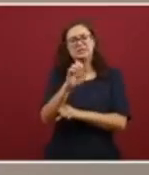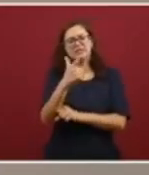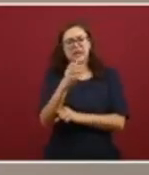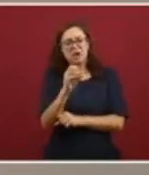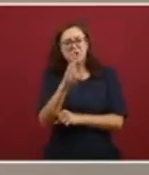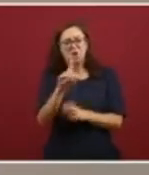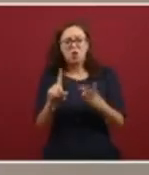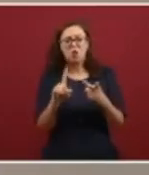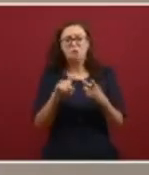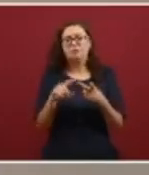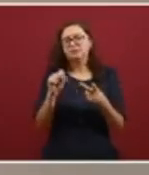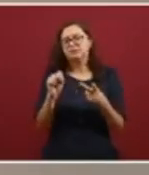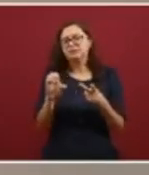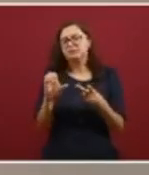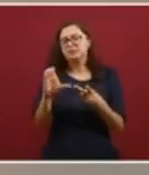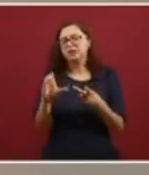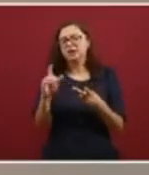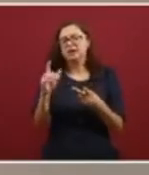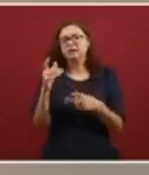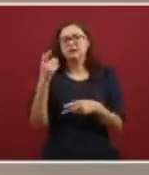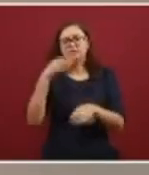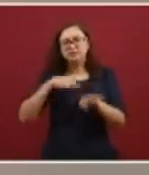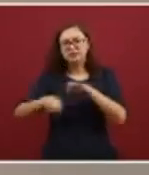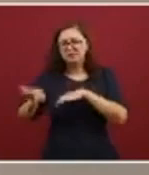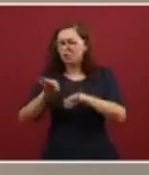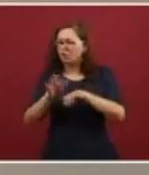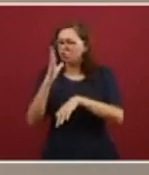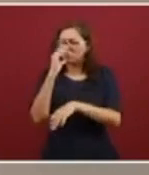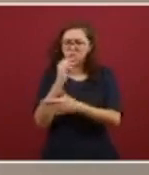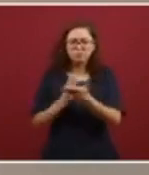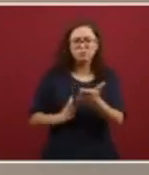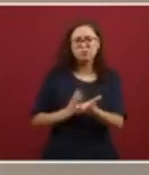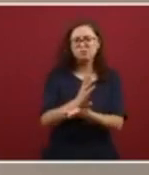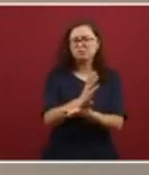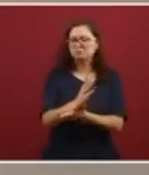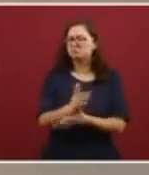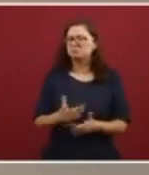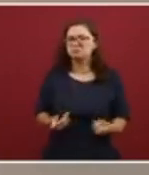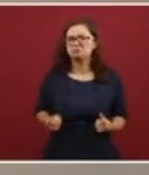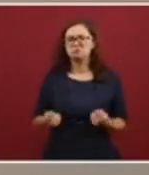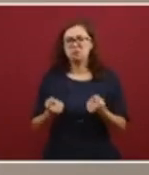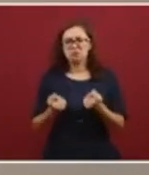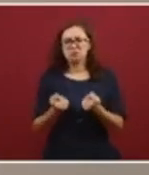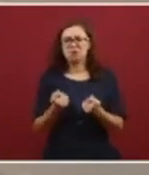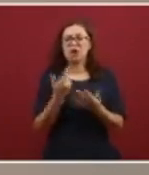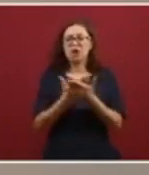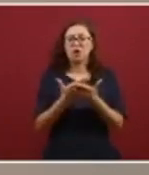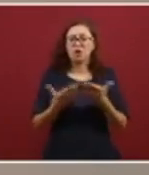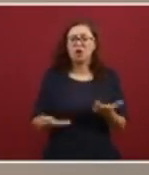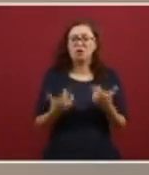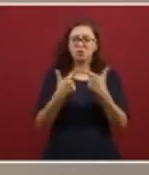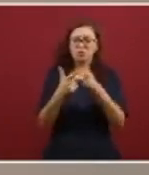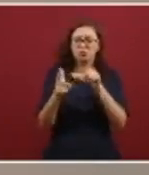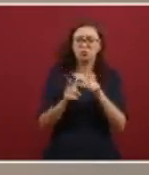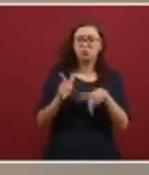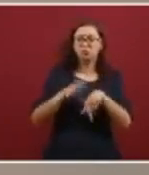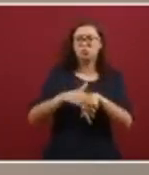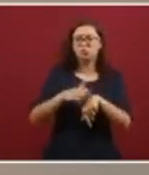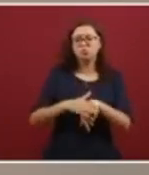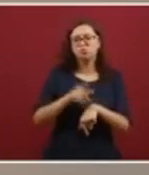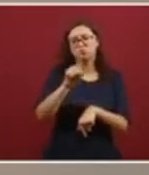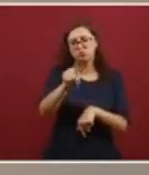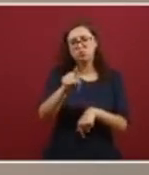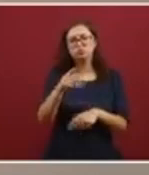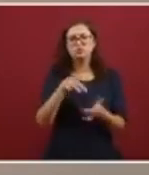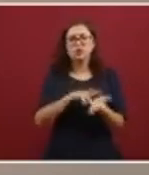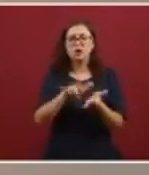del Trabajo no estaban permitidas. Y los grupos están diciendo que usted está apoyando la política